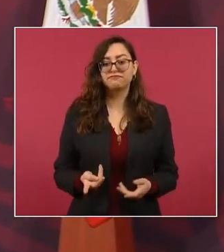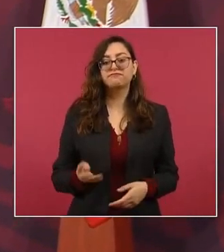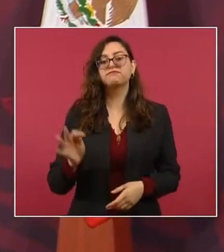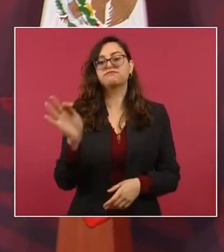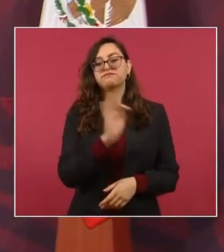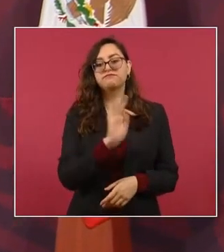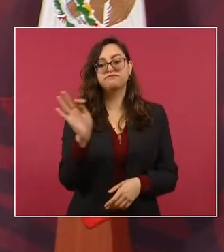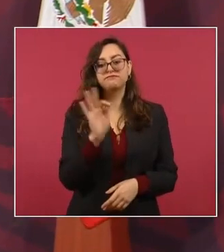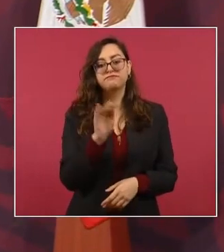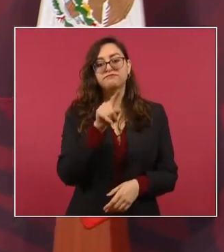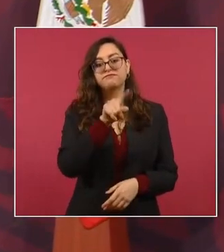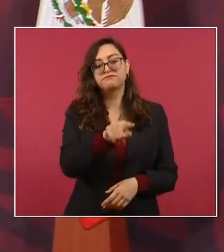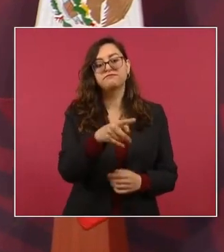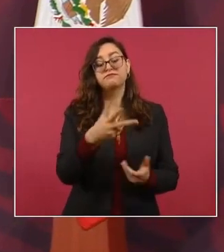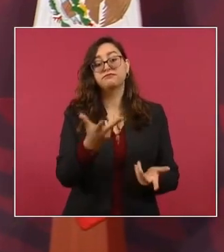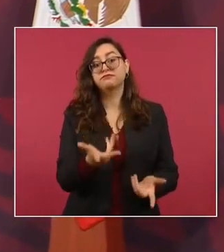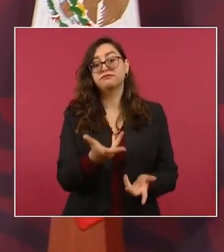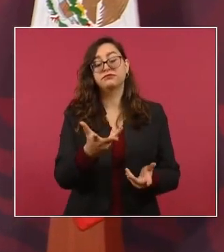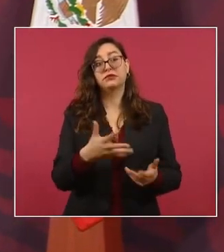faraónicas,